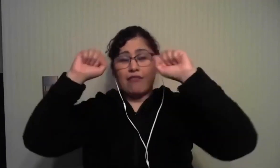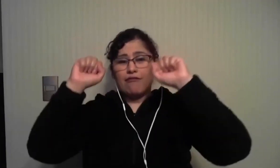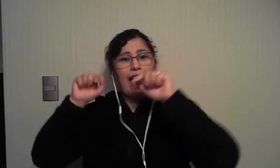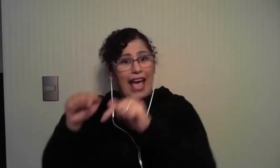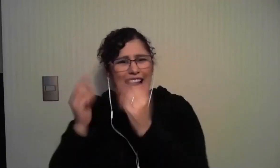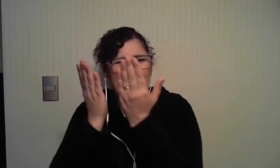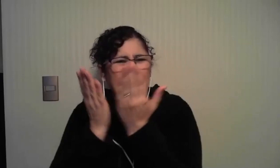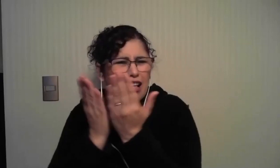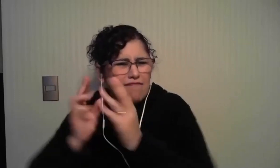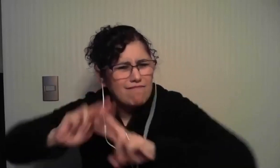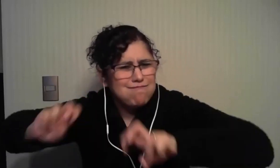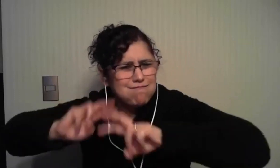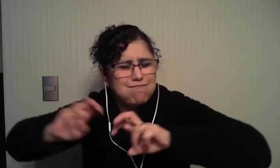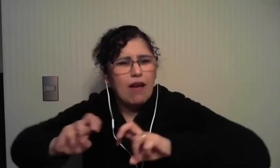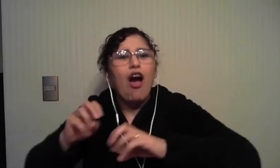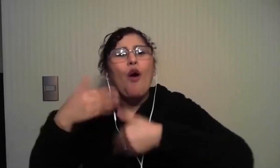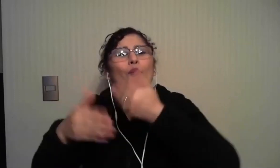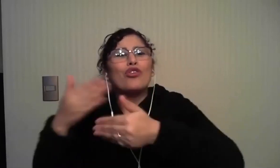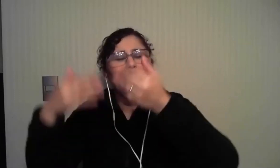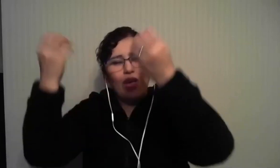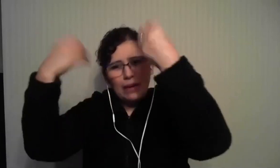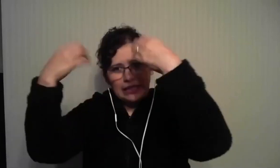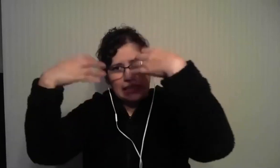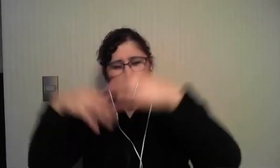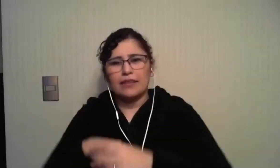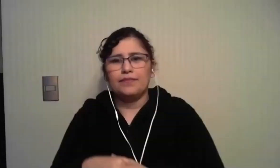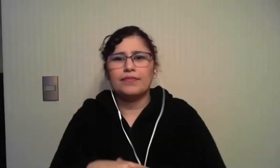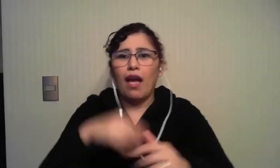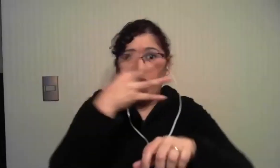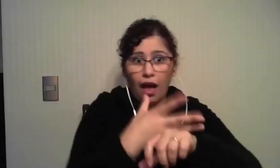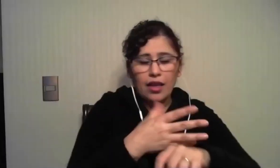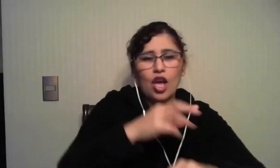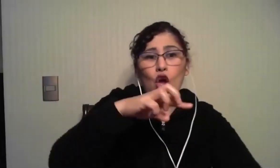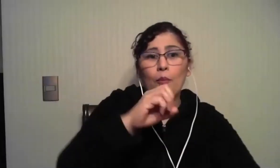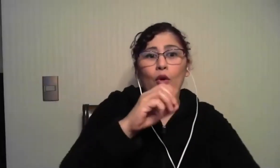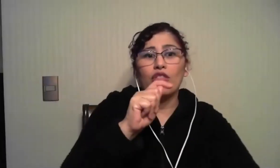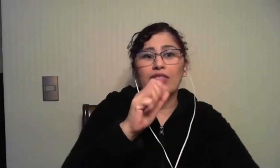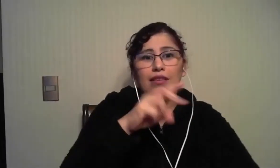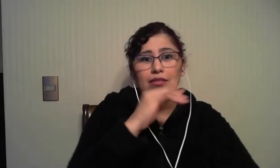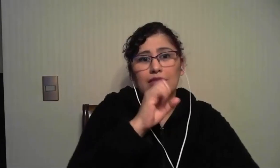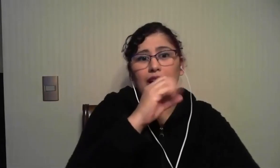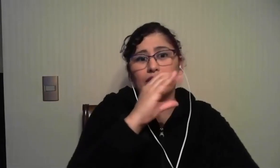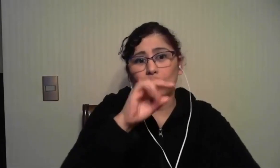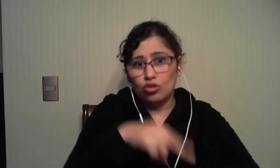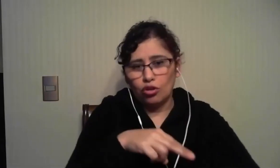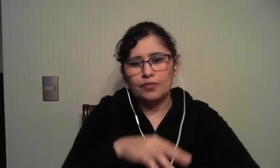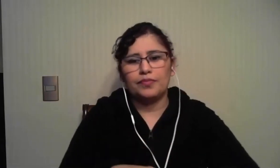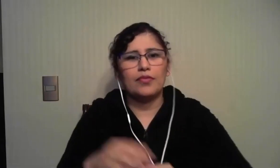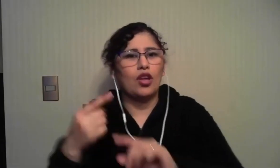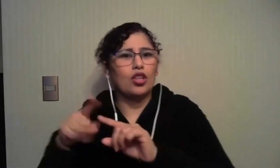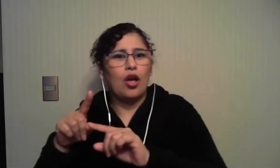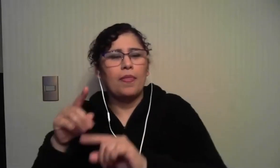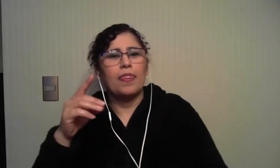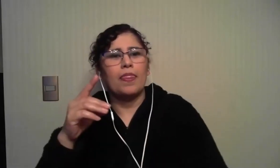aprendizaje, ¿ya? Y se habla de los procesos de potenciación y de presión a largo plazo como los elementos